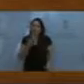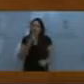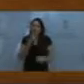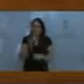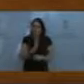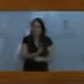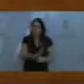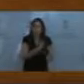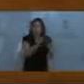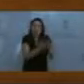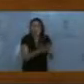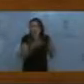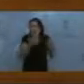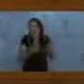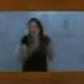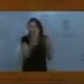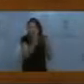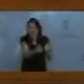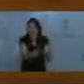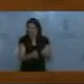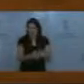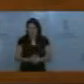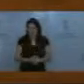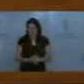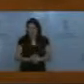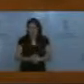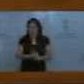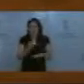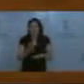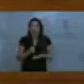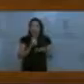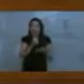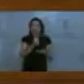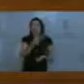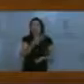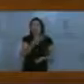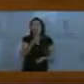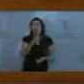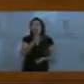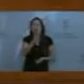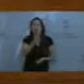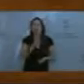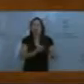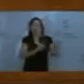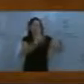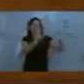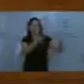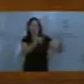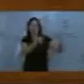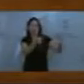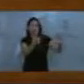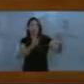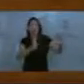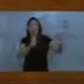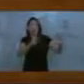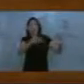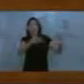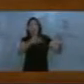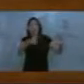que usted va a entender rápidamente. Herencia de 300.000 euros. Herencia de 300.000